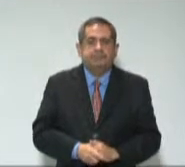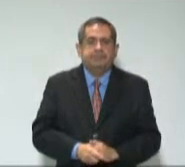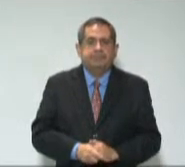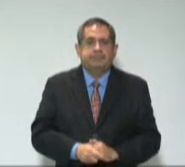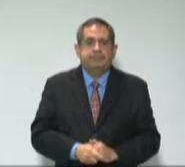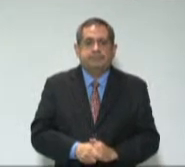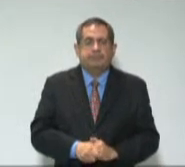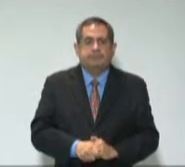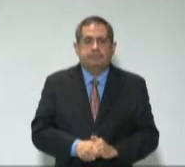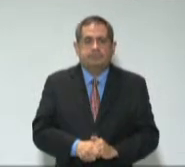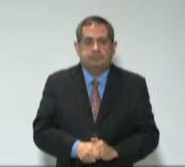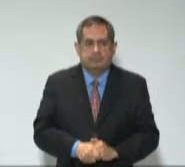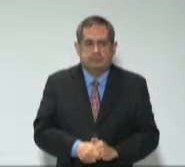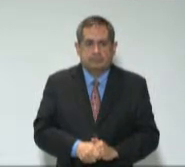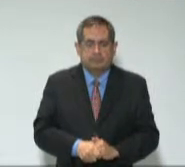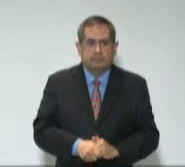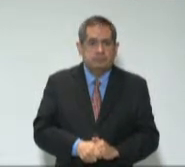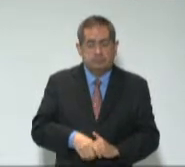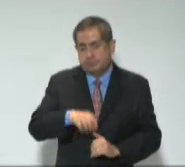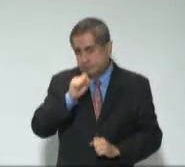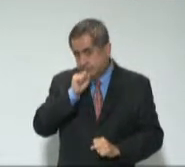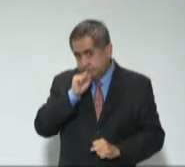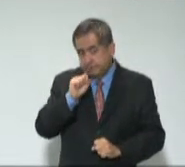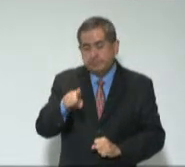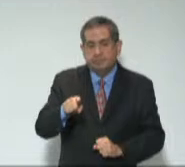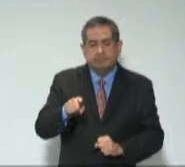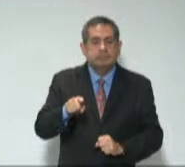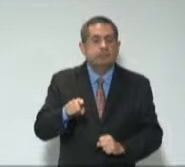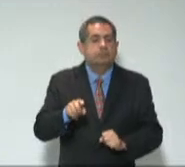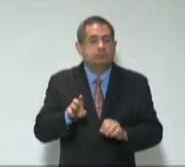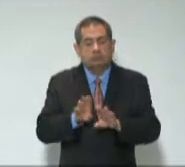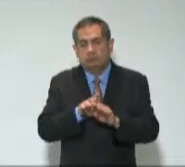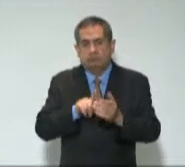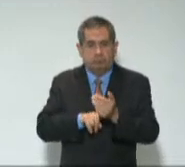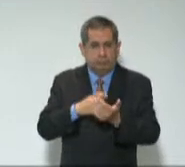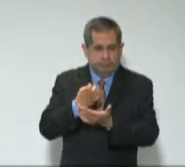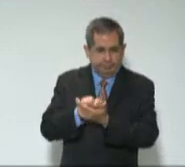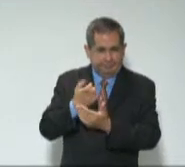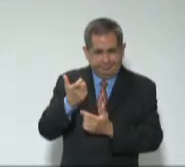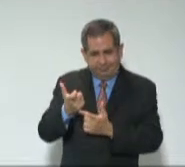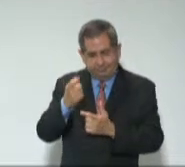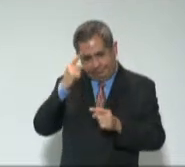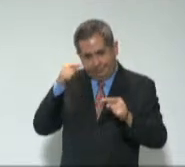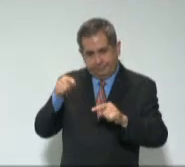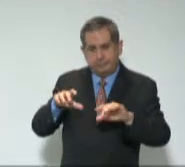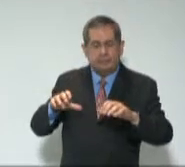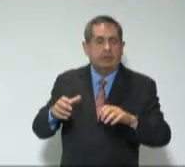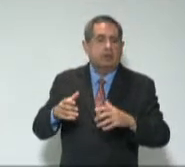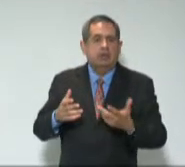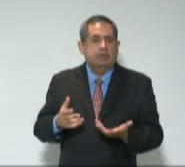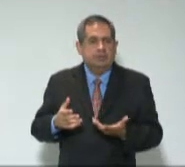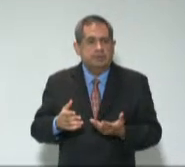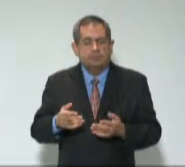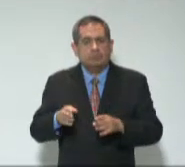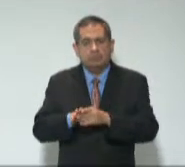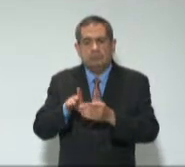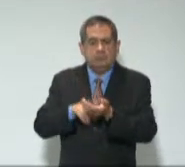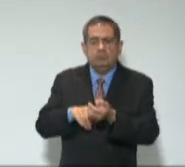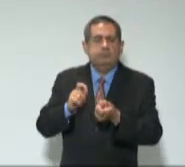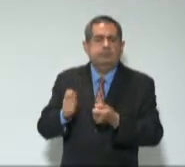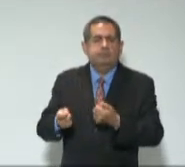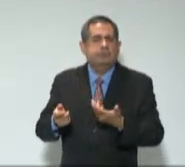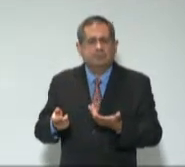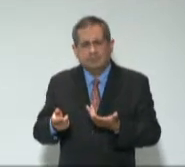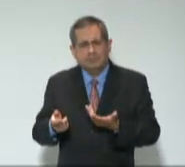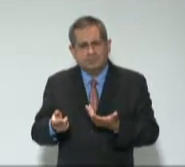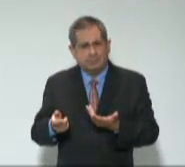covid-19 también esto el impacto que se tiene en términos económicos implica no que de golpe vamos a